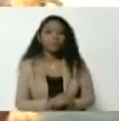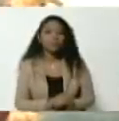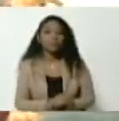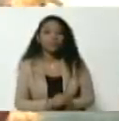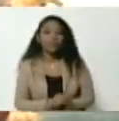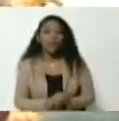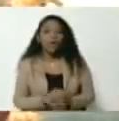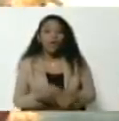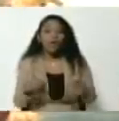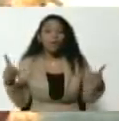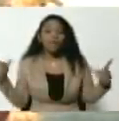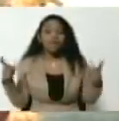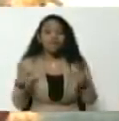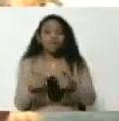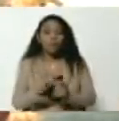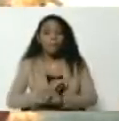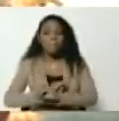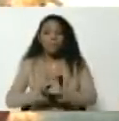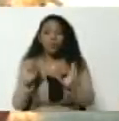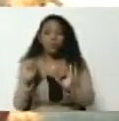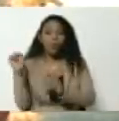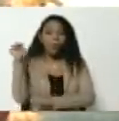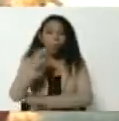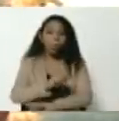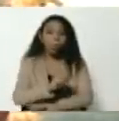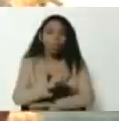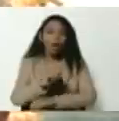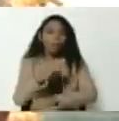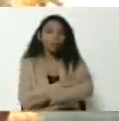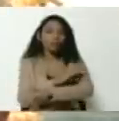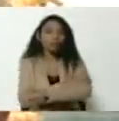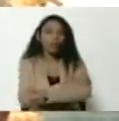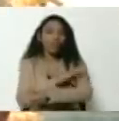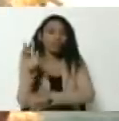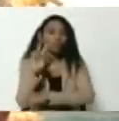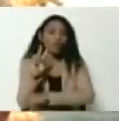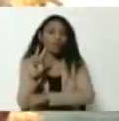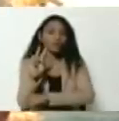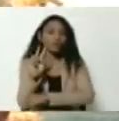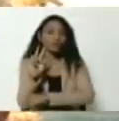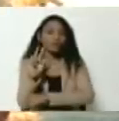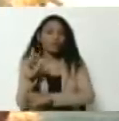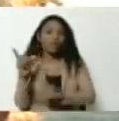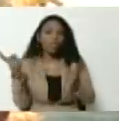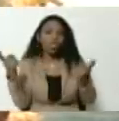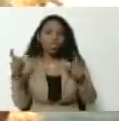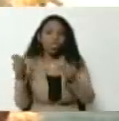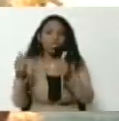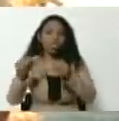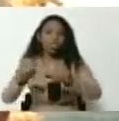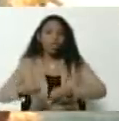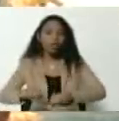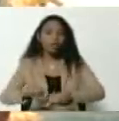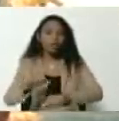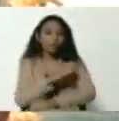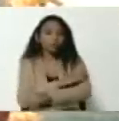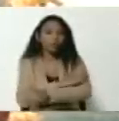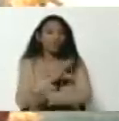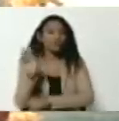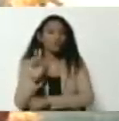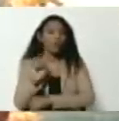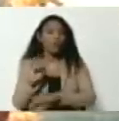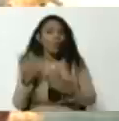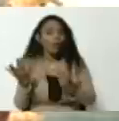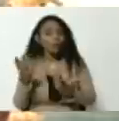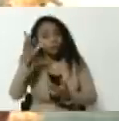pulverizó a la oposición venezolana, o cuando empezó la decadencia y la pulverización de la oposición venezolana, cuando